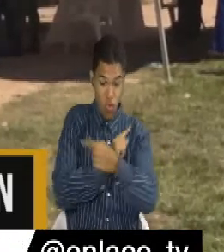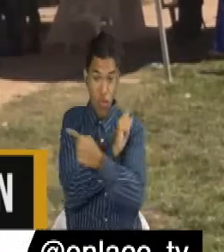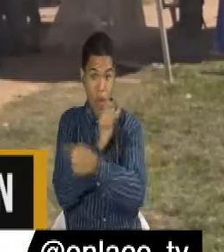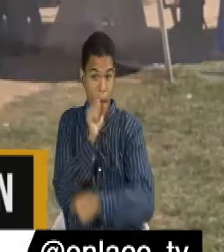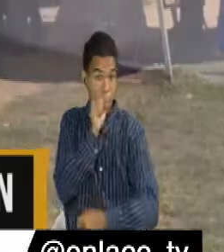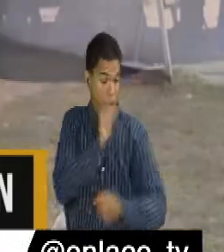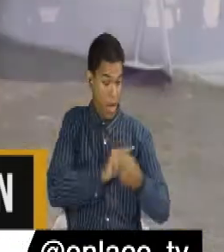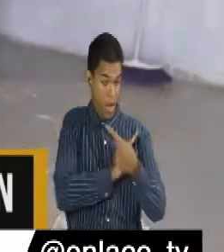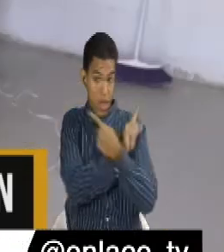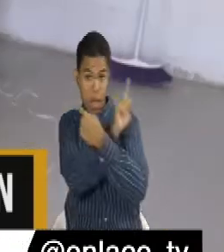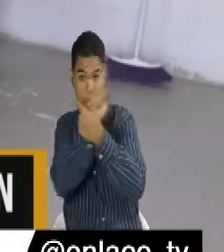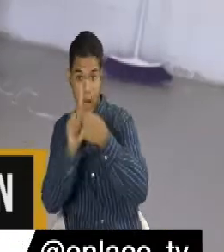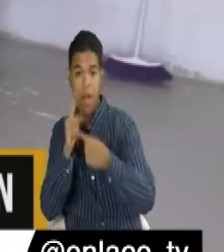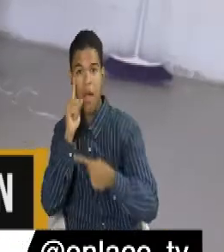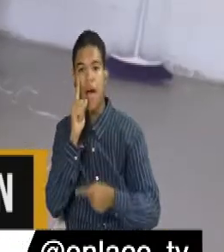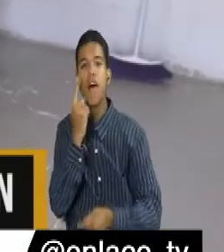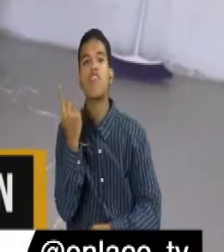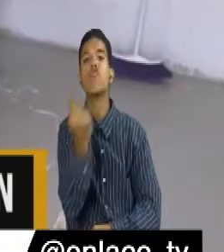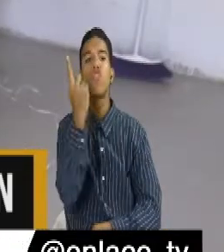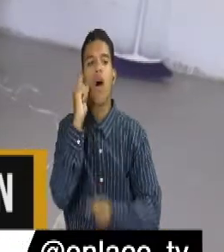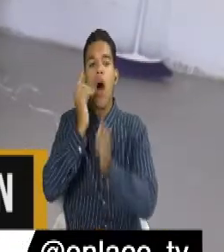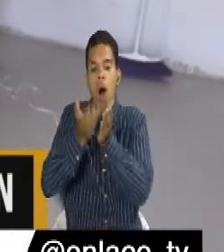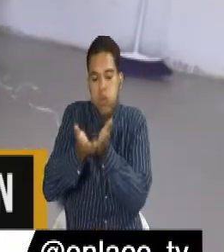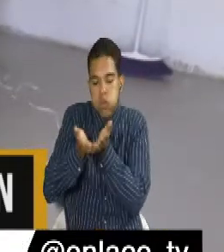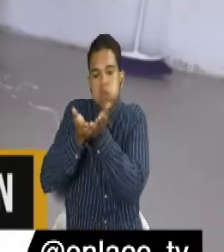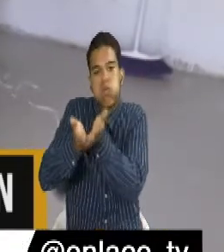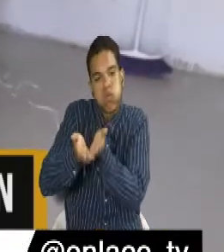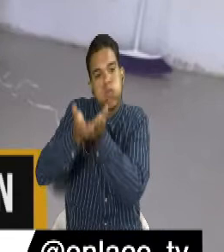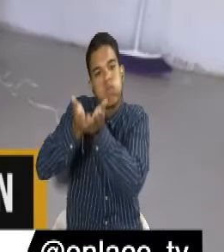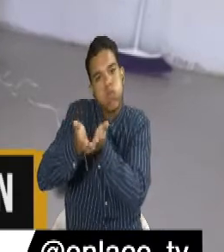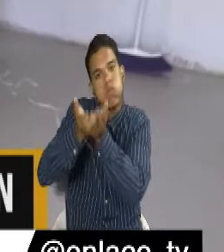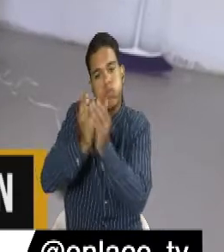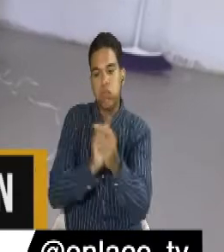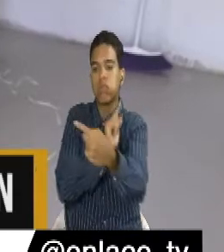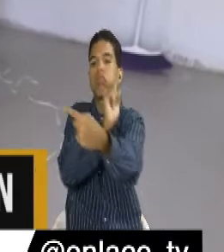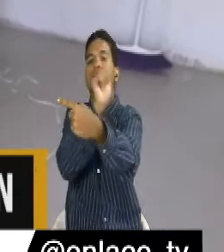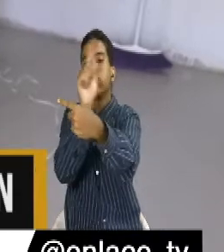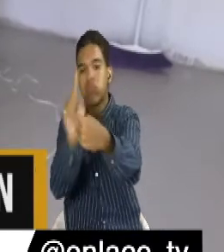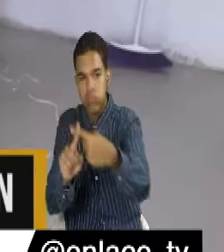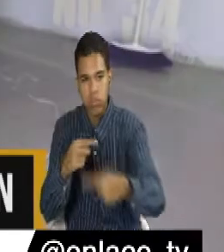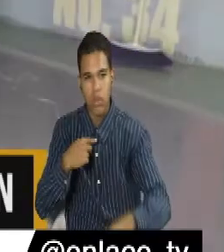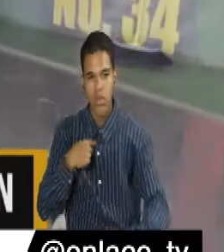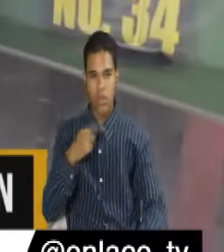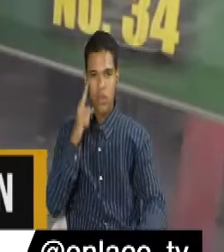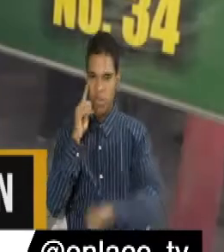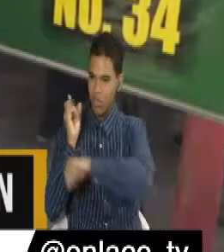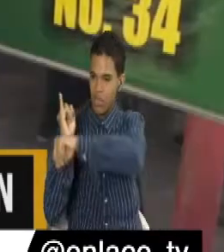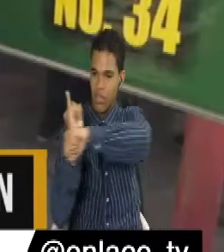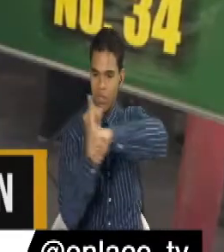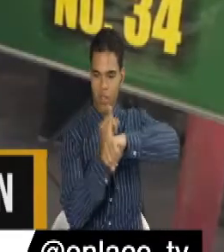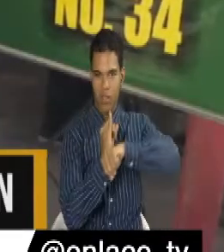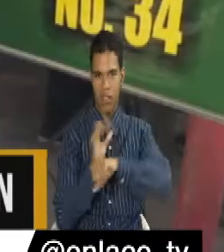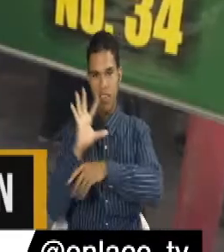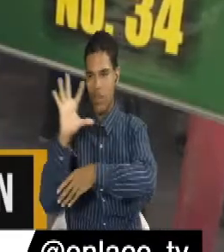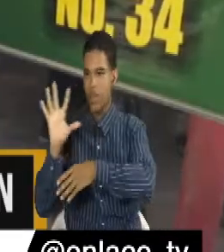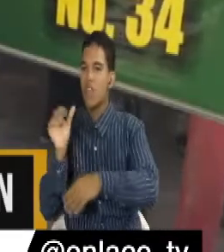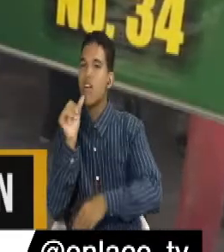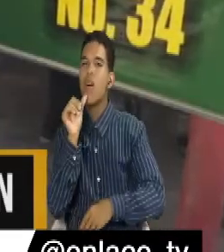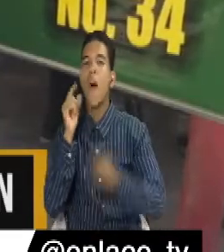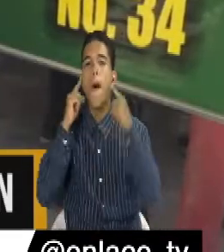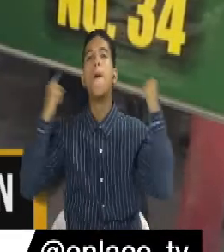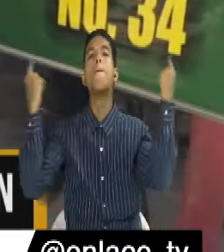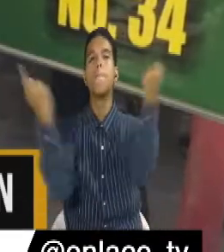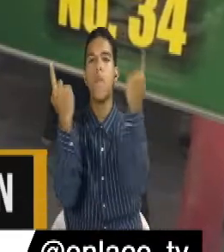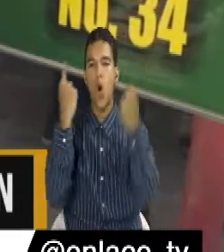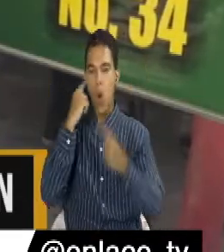llegada es vía fluvial, fue visitada por diferentes instituciones públicas del municipio, quienes atendieron en una jornada especial a sus habitantes.